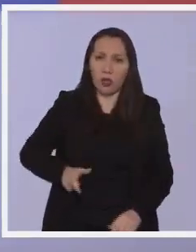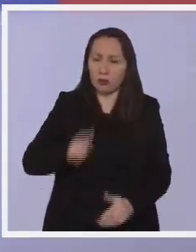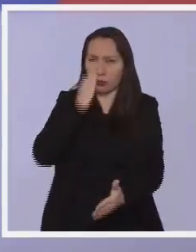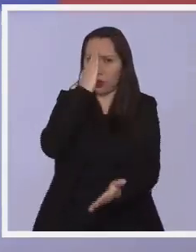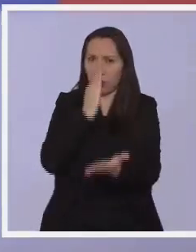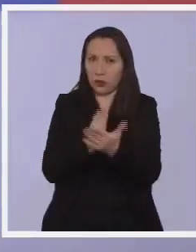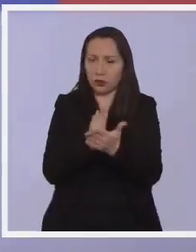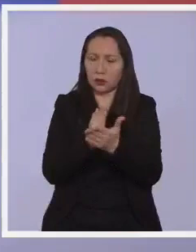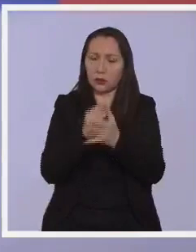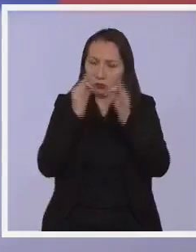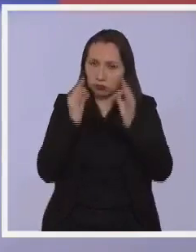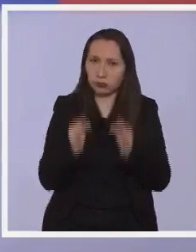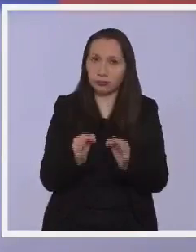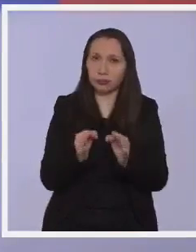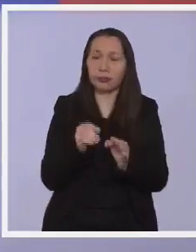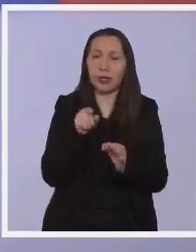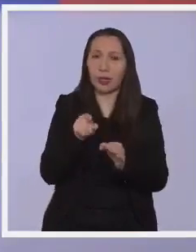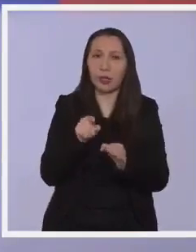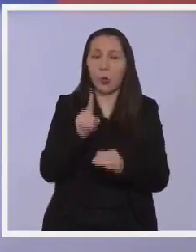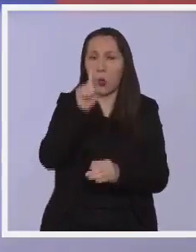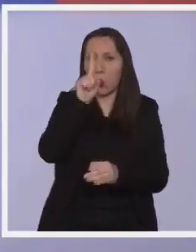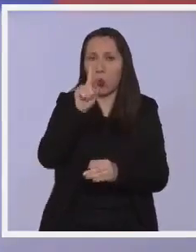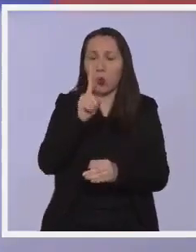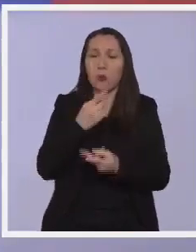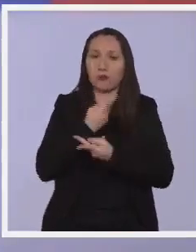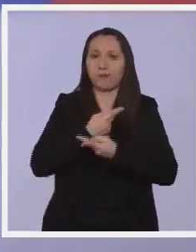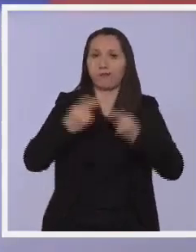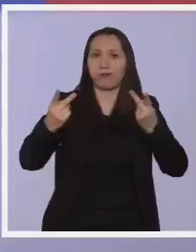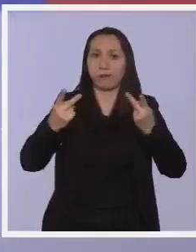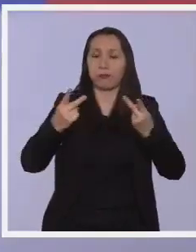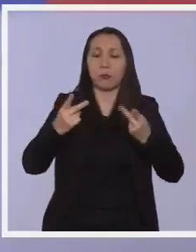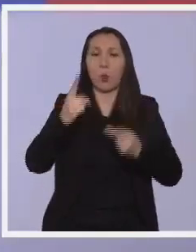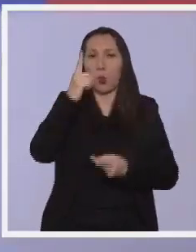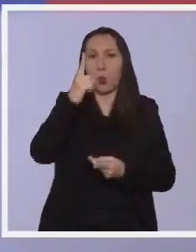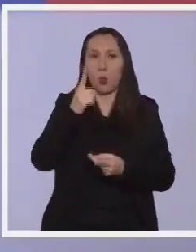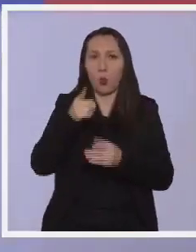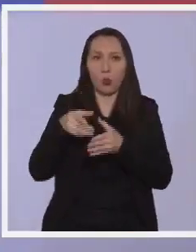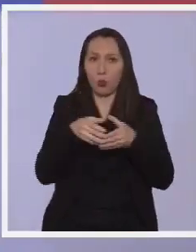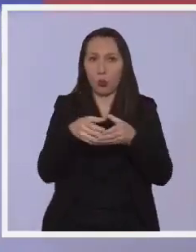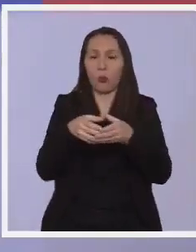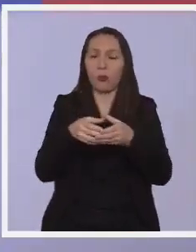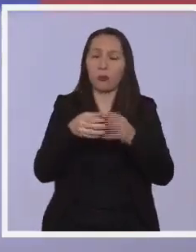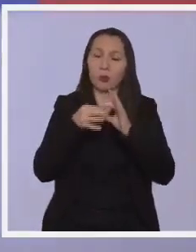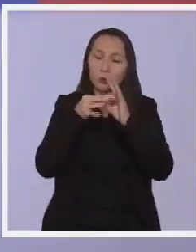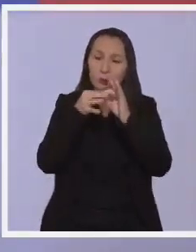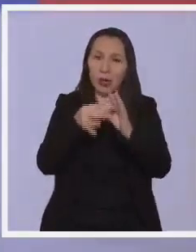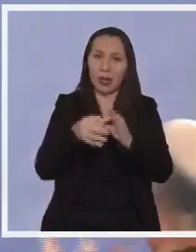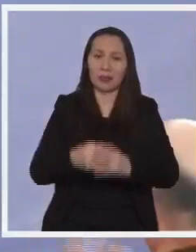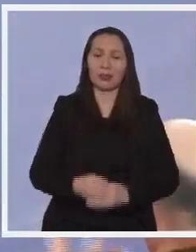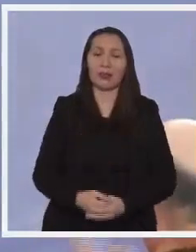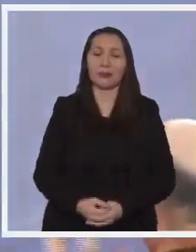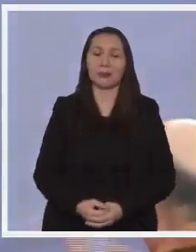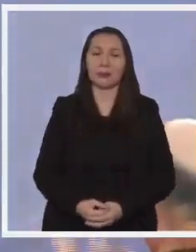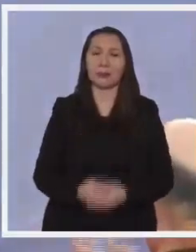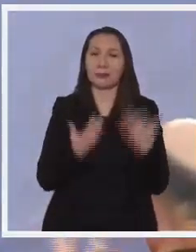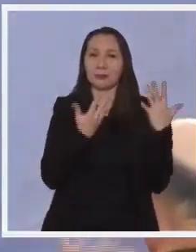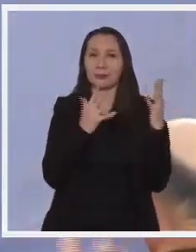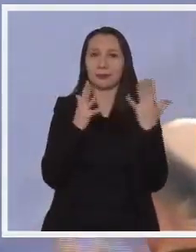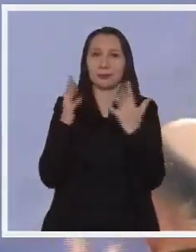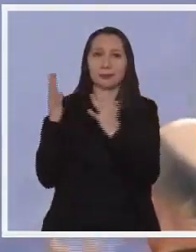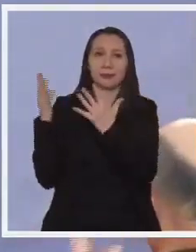decididos. En esto vamos a hacer una sola voz y un solo cuerpo. Muchísimas gracias.